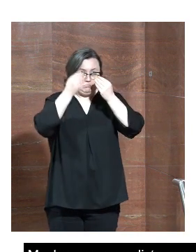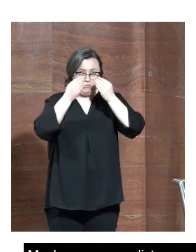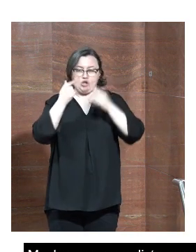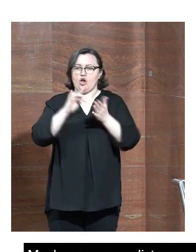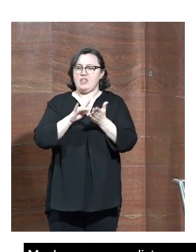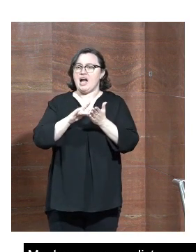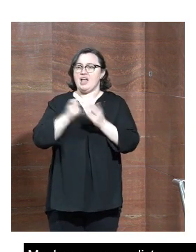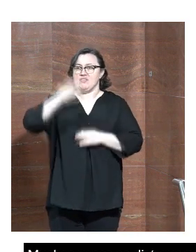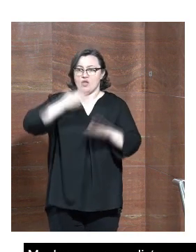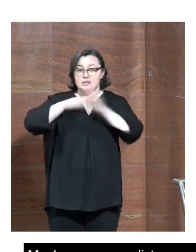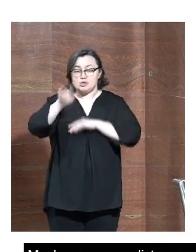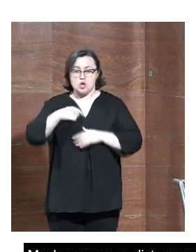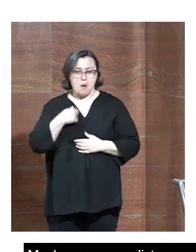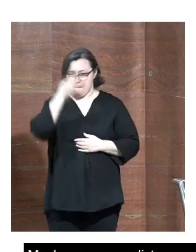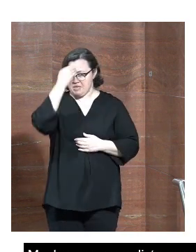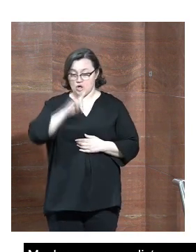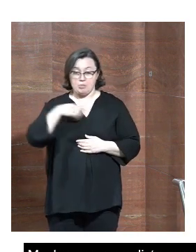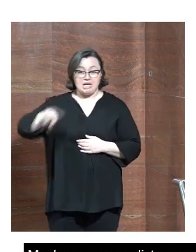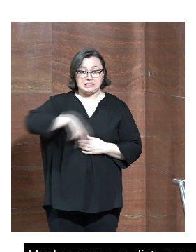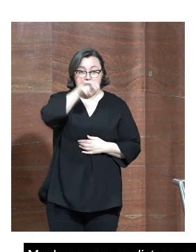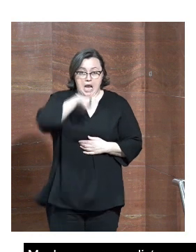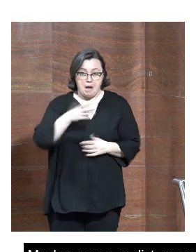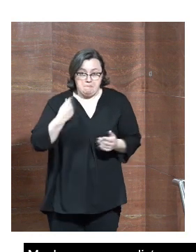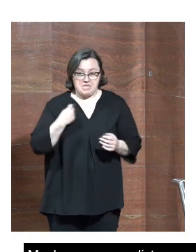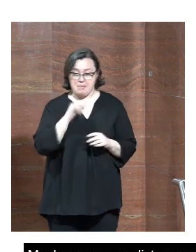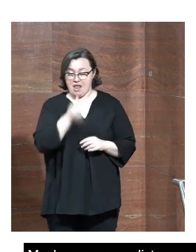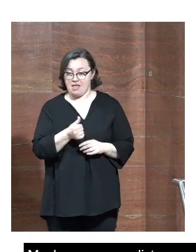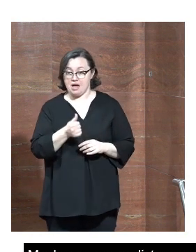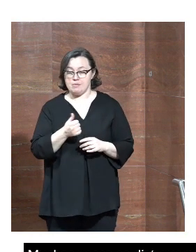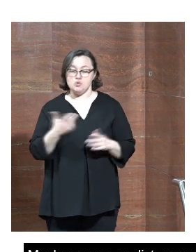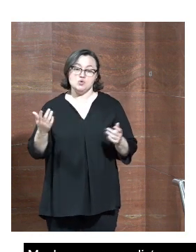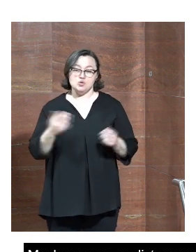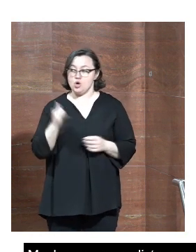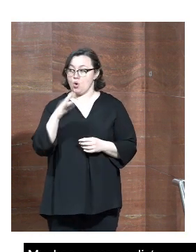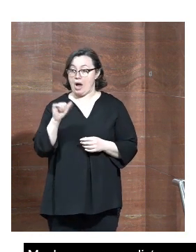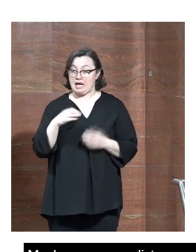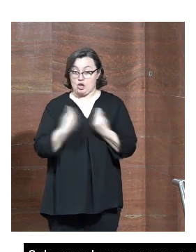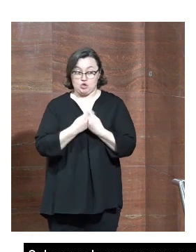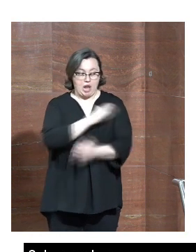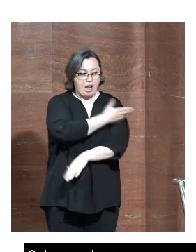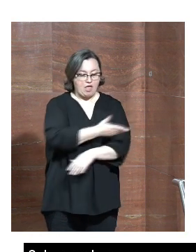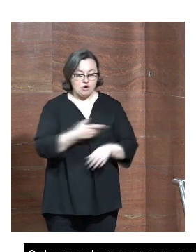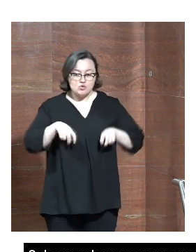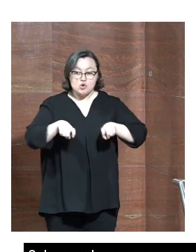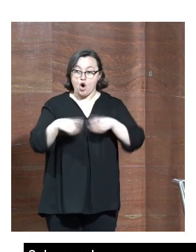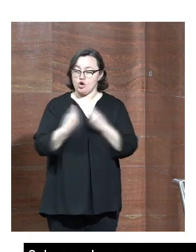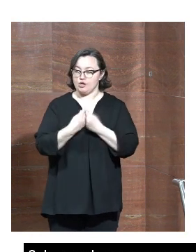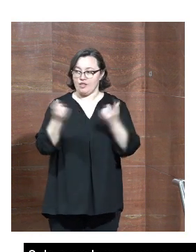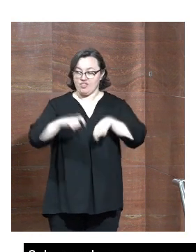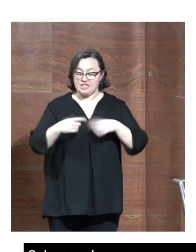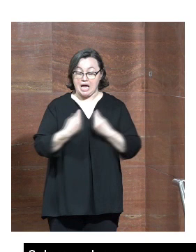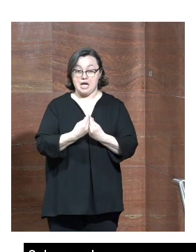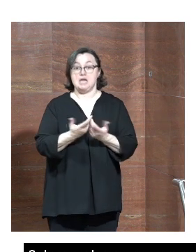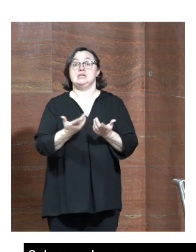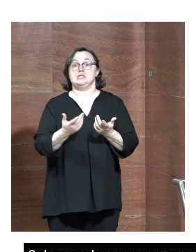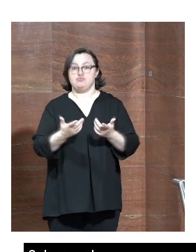todo el día si es accesible, y subo una escalera y no estoy pensando, pero leche, cuando voy con Juan Carlos, cuando quedo con él, mucho menos de lo